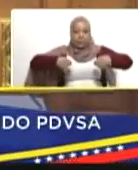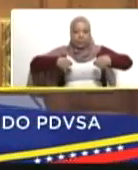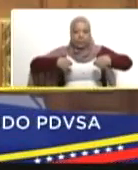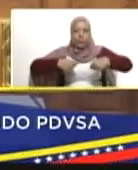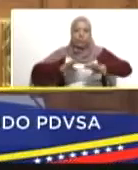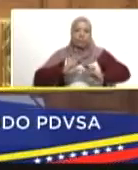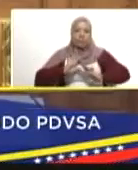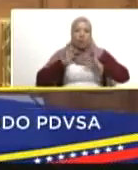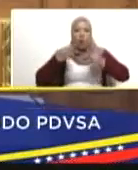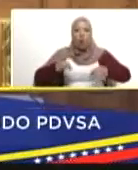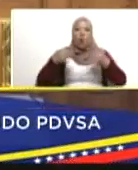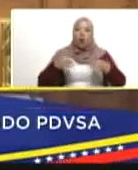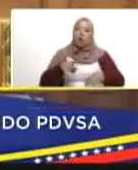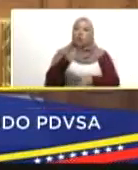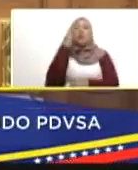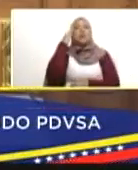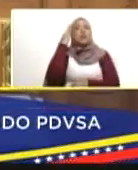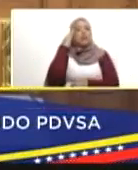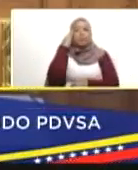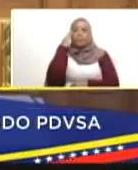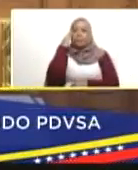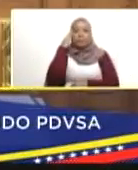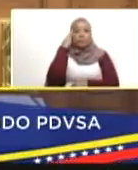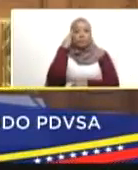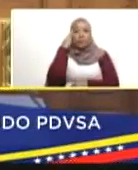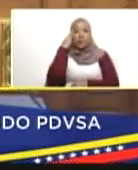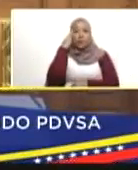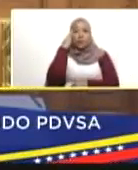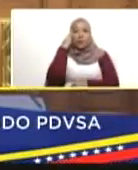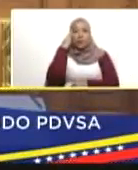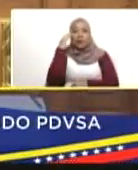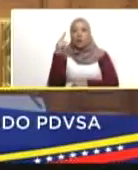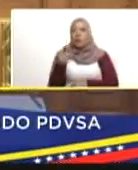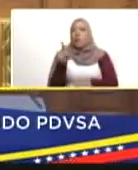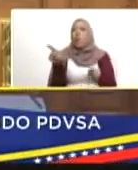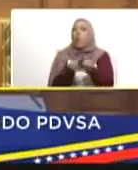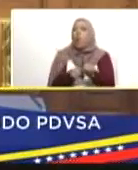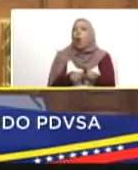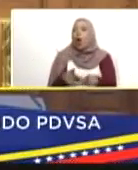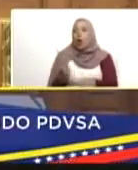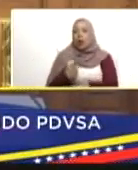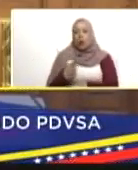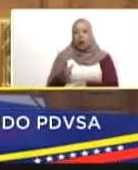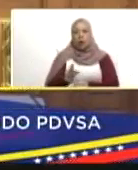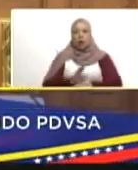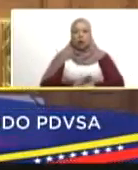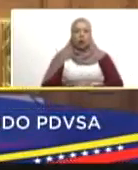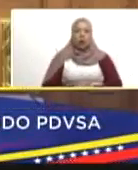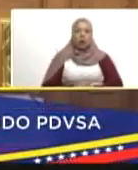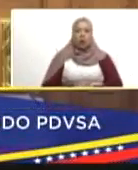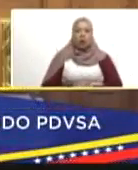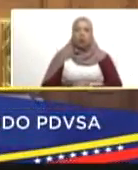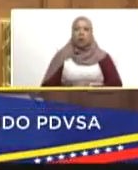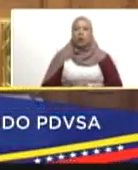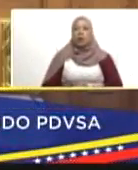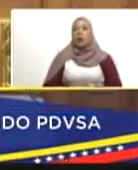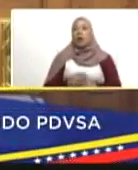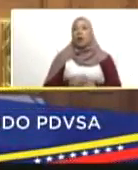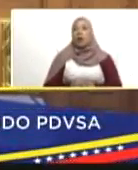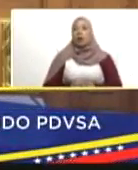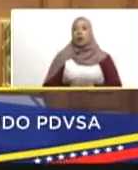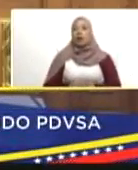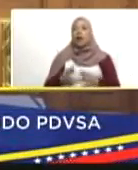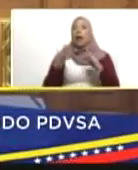aquí ustedes no sabían eso no me va a decir que ustedes no lo hacían el en la casa de